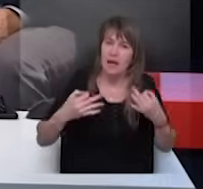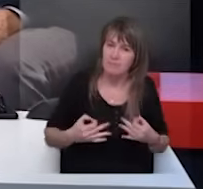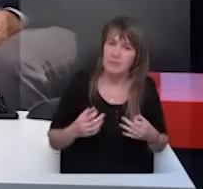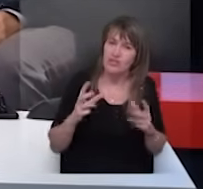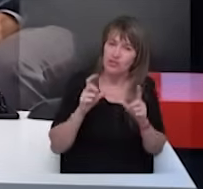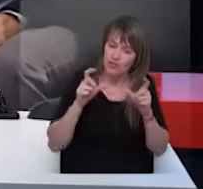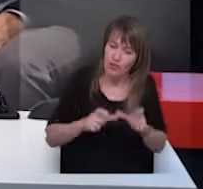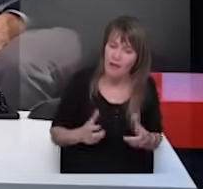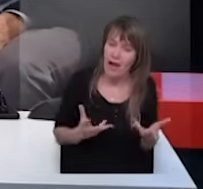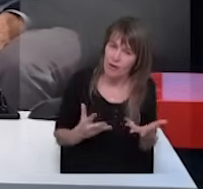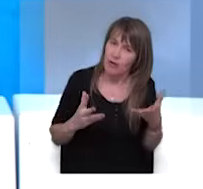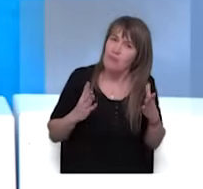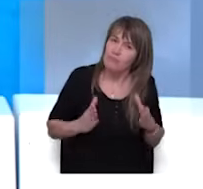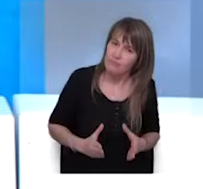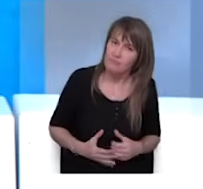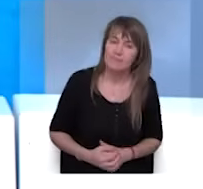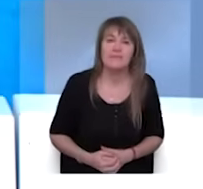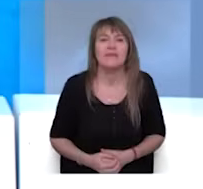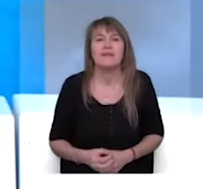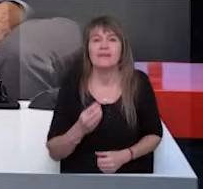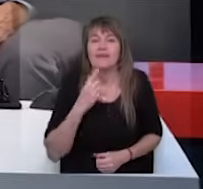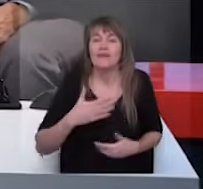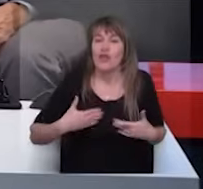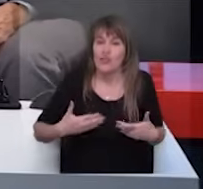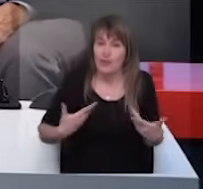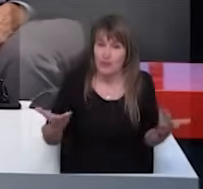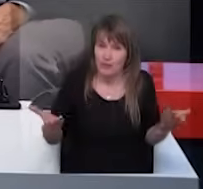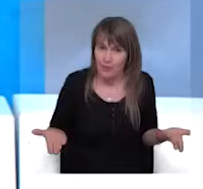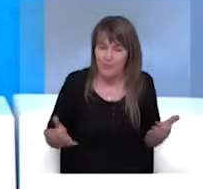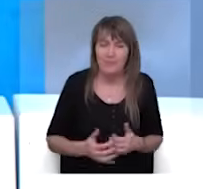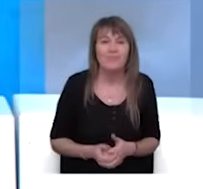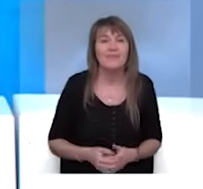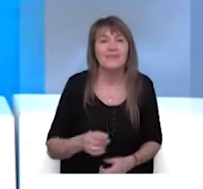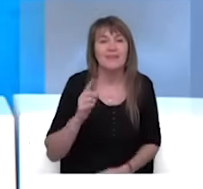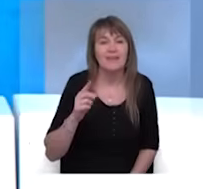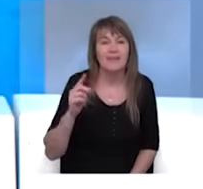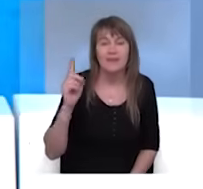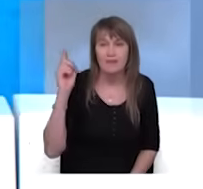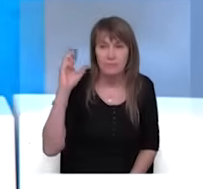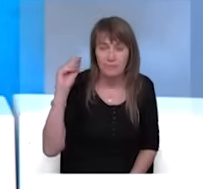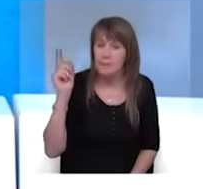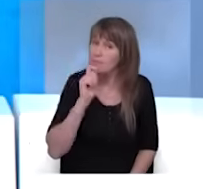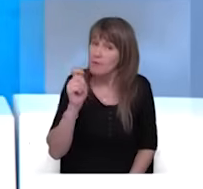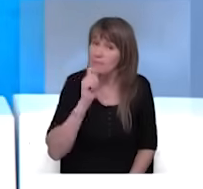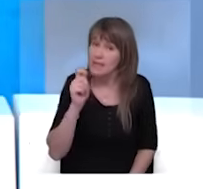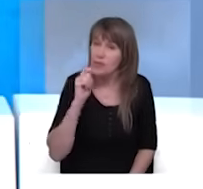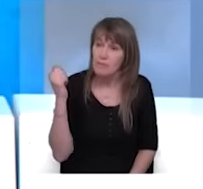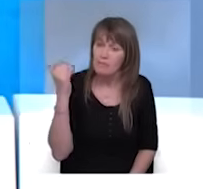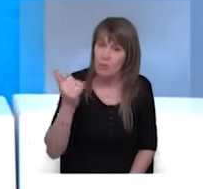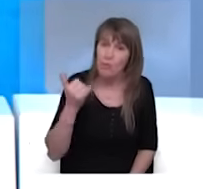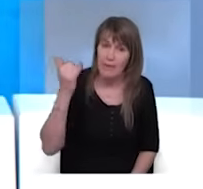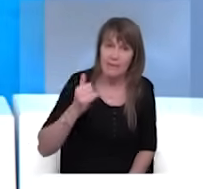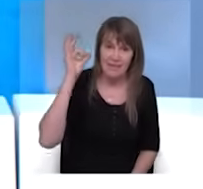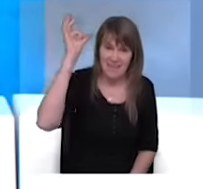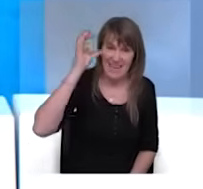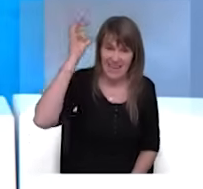establishment bueno alegría tenerlos por acá Cómo andan Bien bien bueno estábamos escuchando bien este de cerca ahí lo que estaba diciendo cajani es un tema que